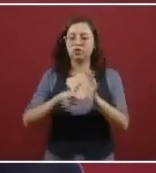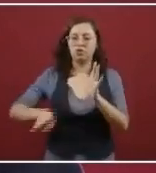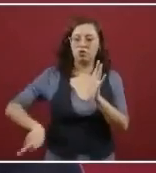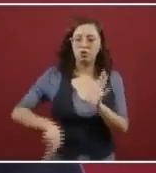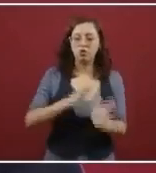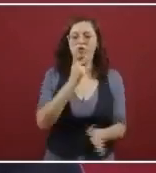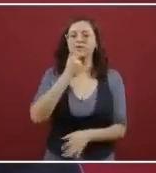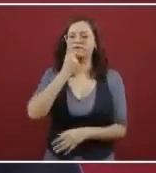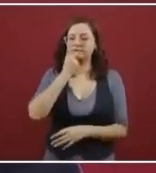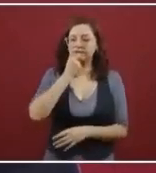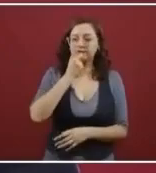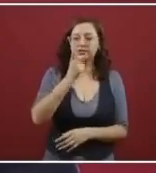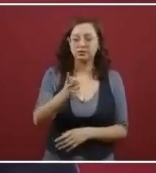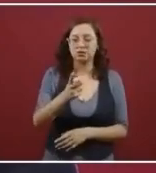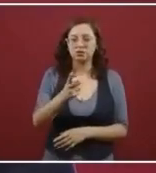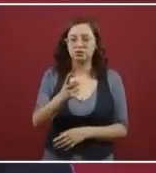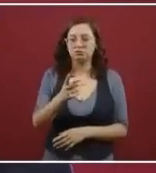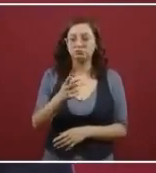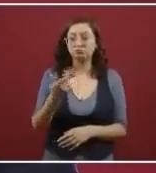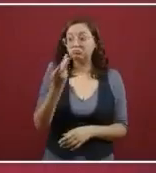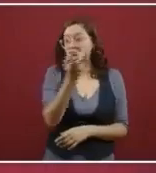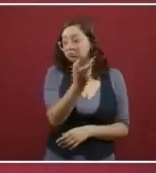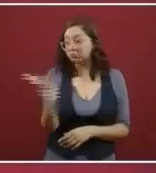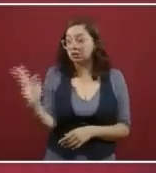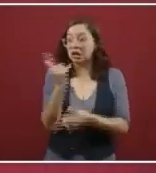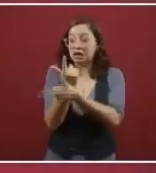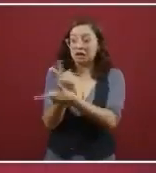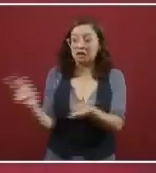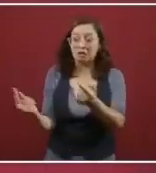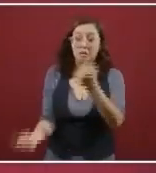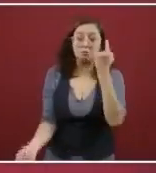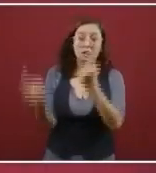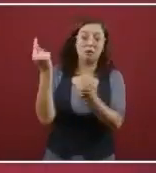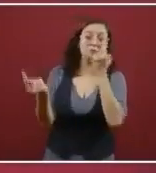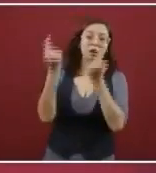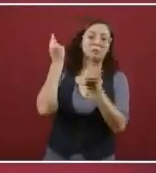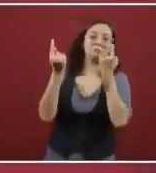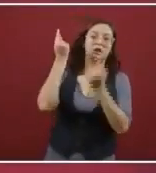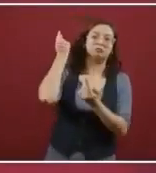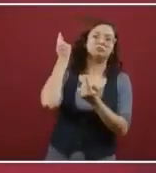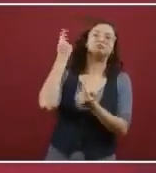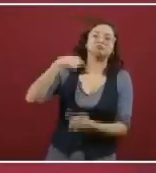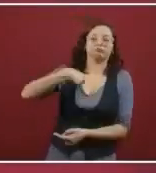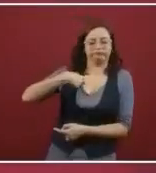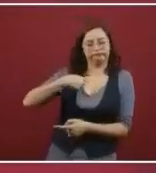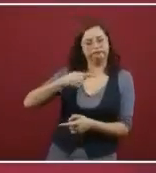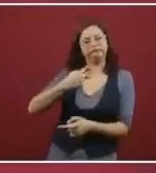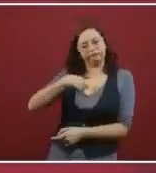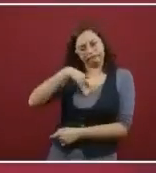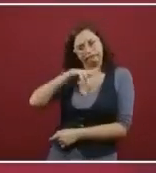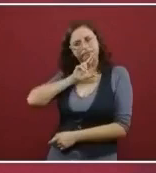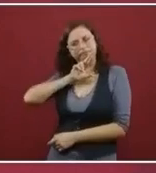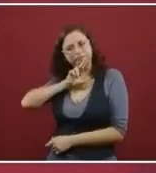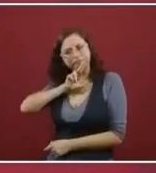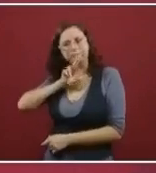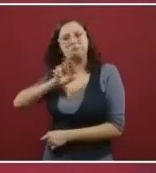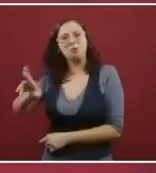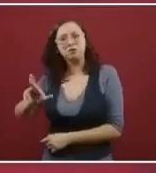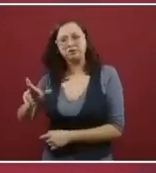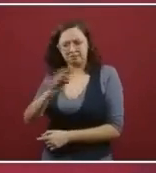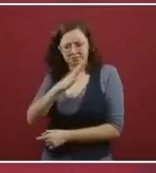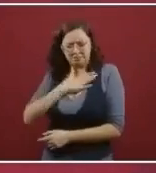vamos nosotros a ejercer es nuestro derecho de réplica, porque además eso propicia el